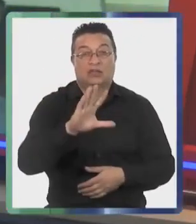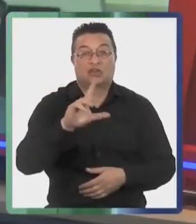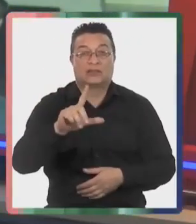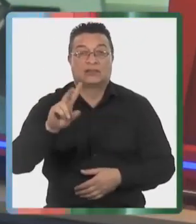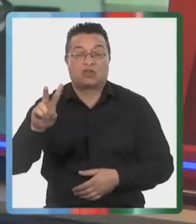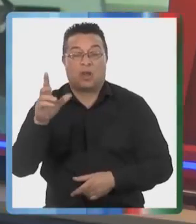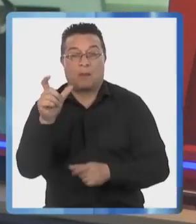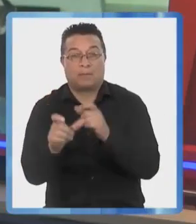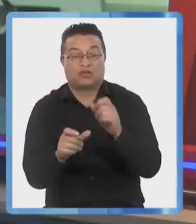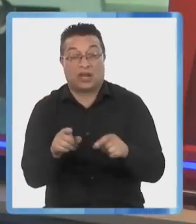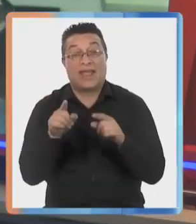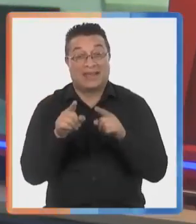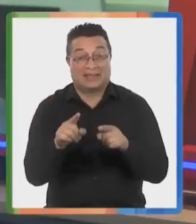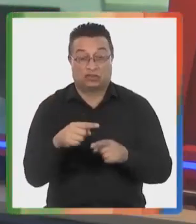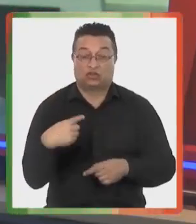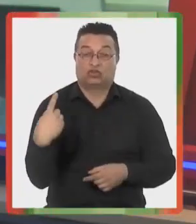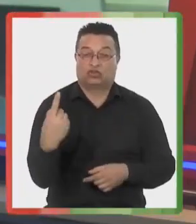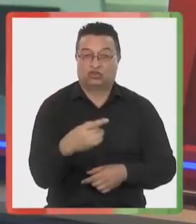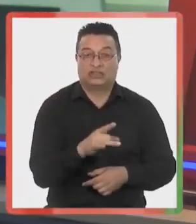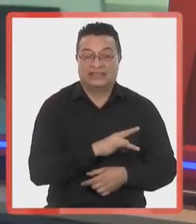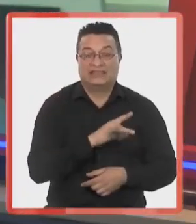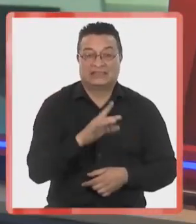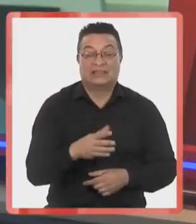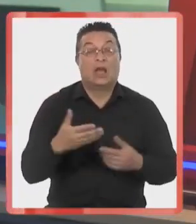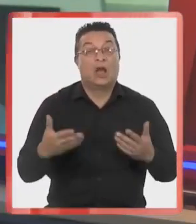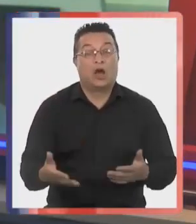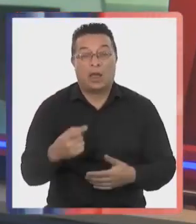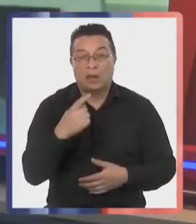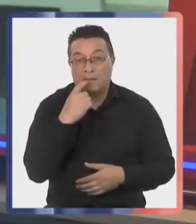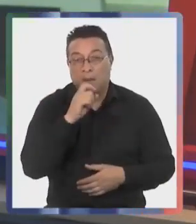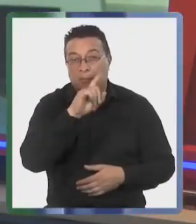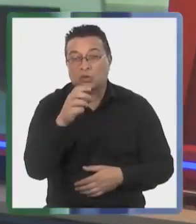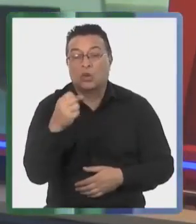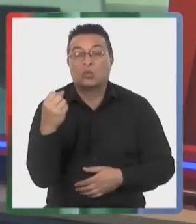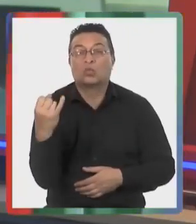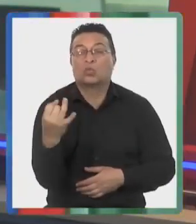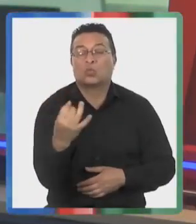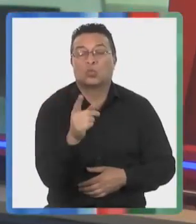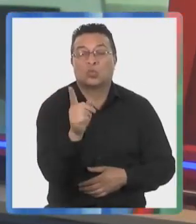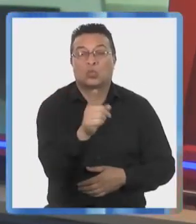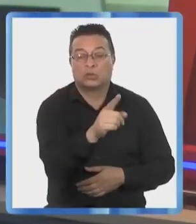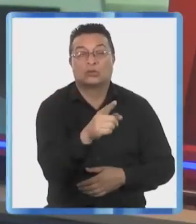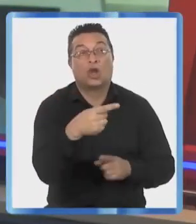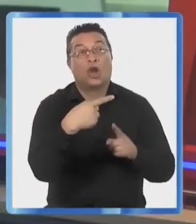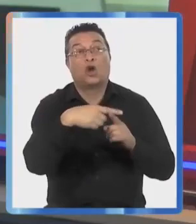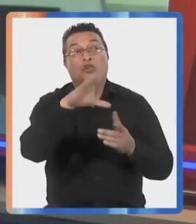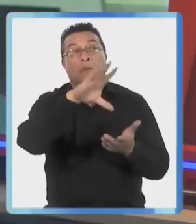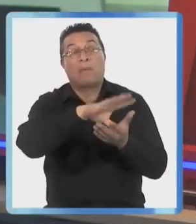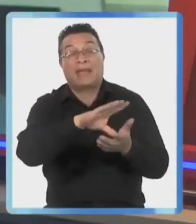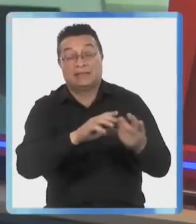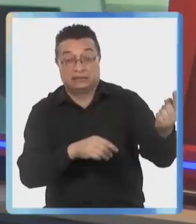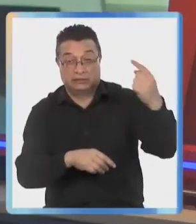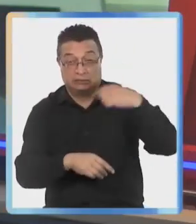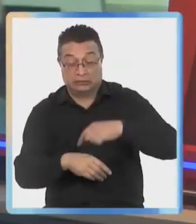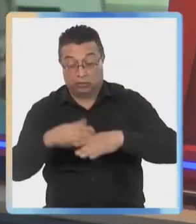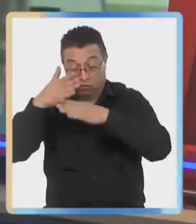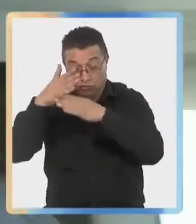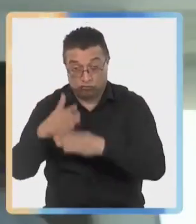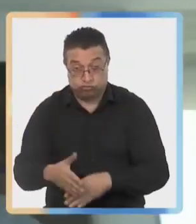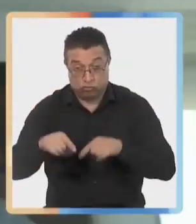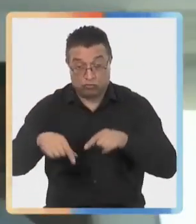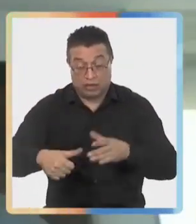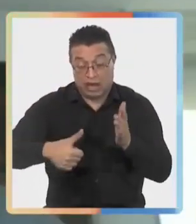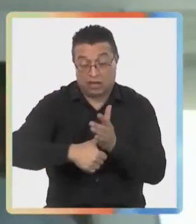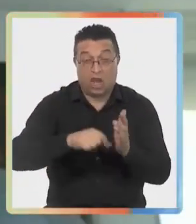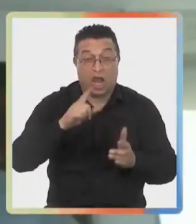15.150.572 personas. Eso es nuestro padrón electoral. Ahora le pregunto, ¿cuántas de esas personas son extranjeros que están habilitados para votar?